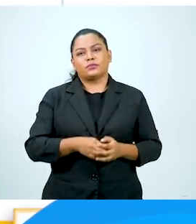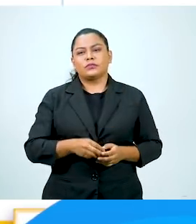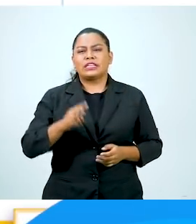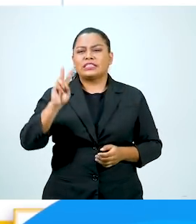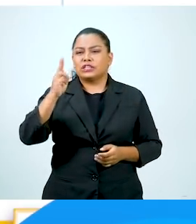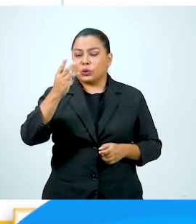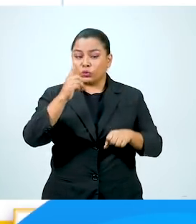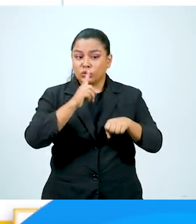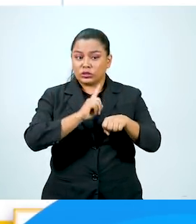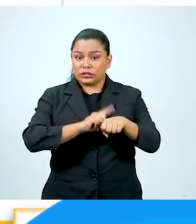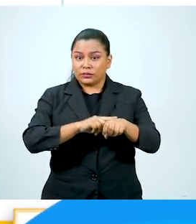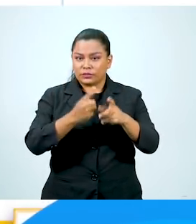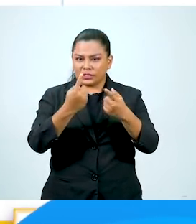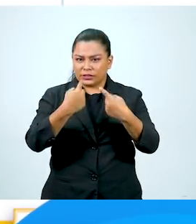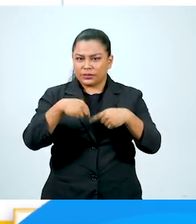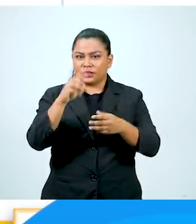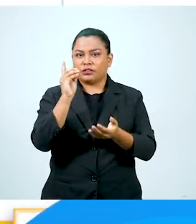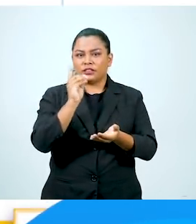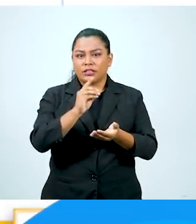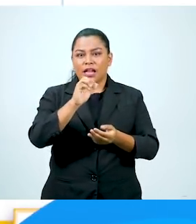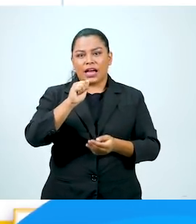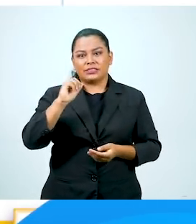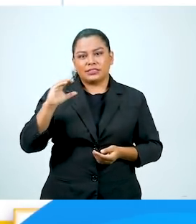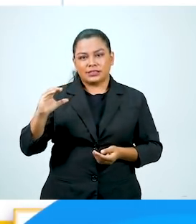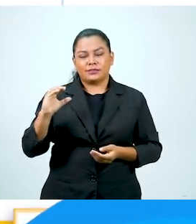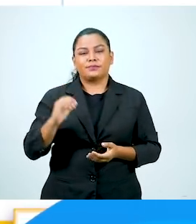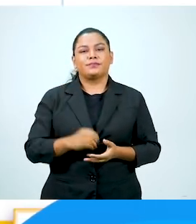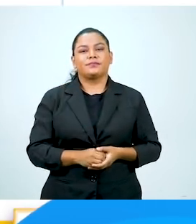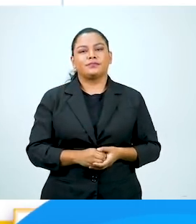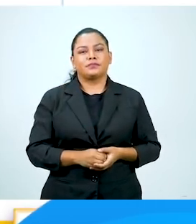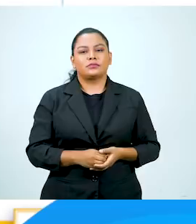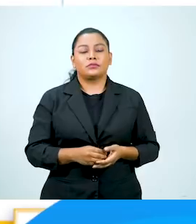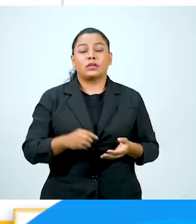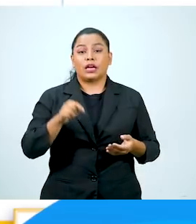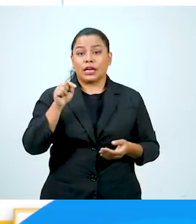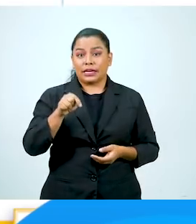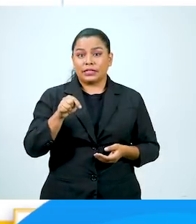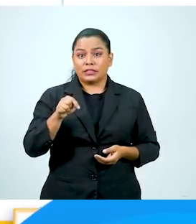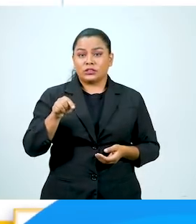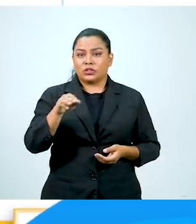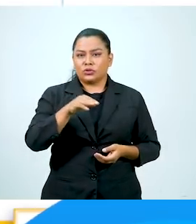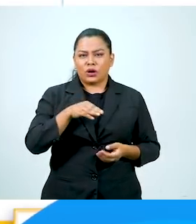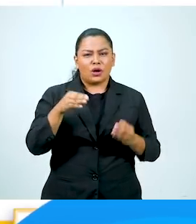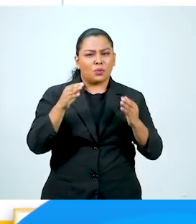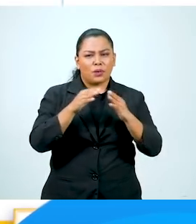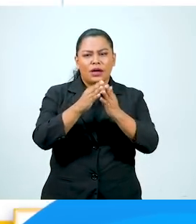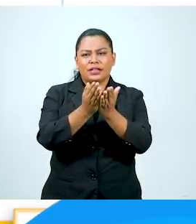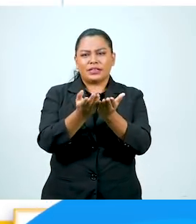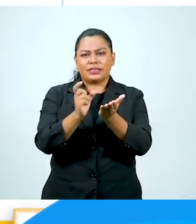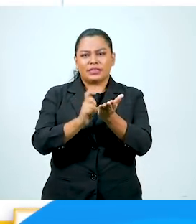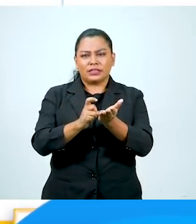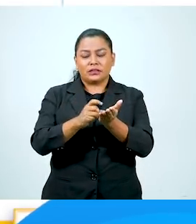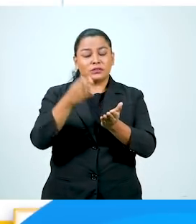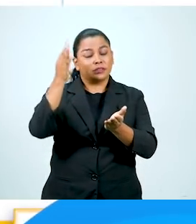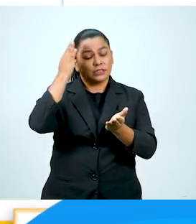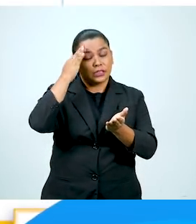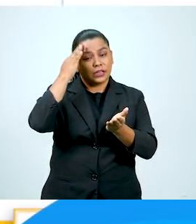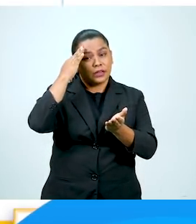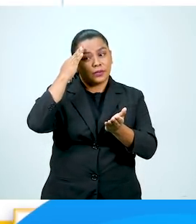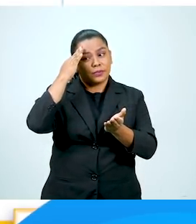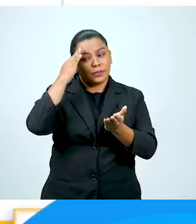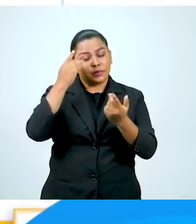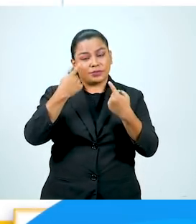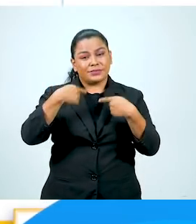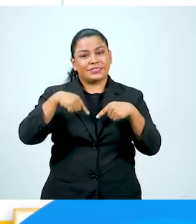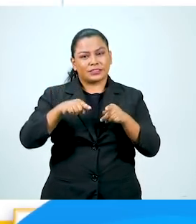es el segundo momento de la secuencia didáctica ACC. Esta sección, al igual que el libro de texto, se distingue por estar